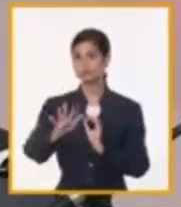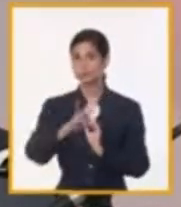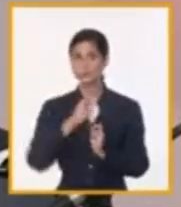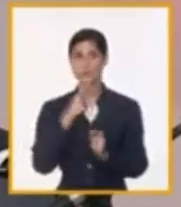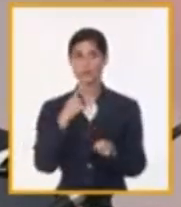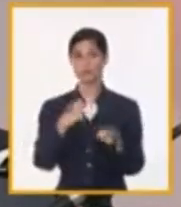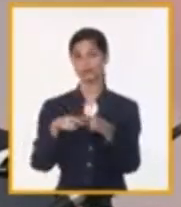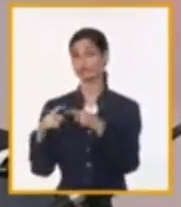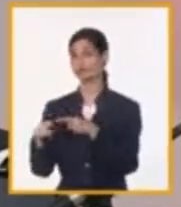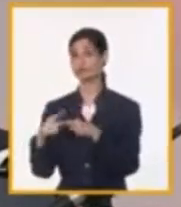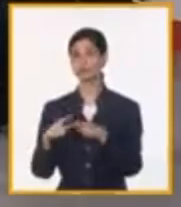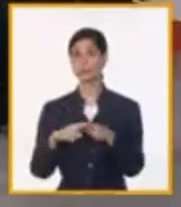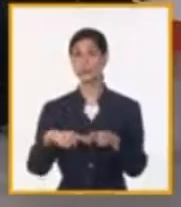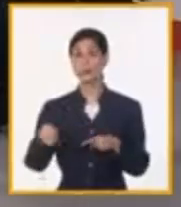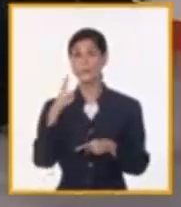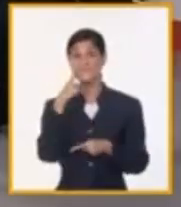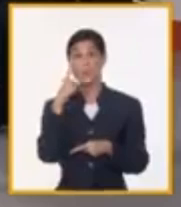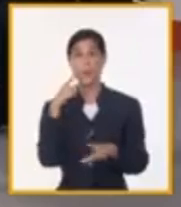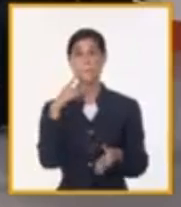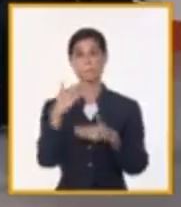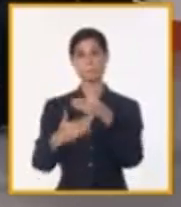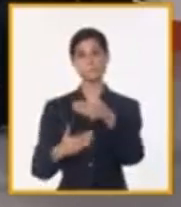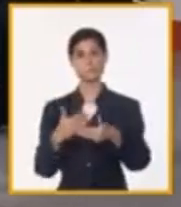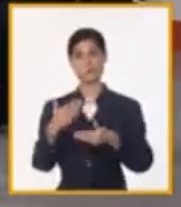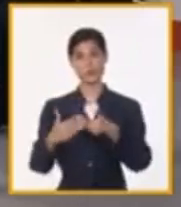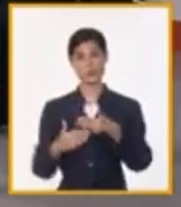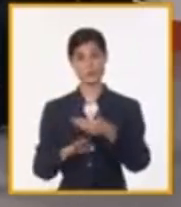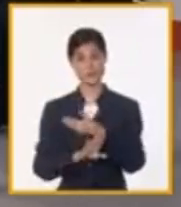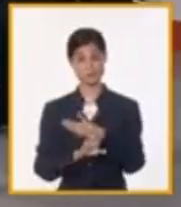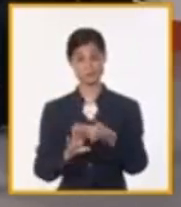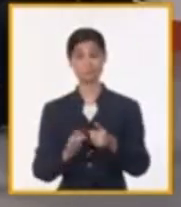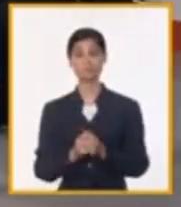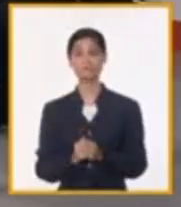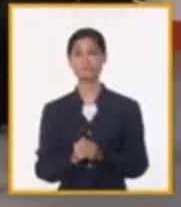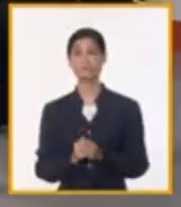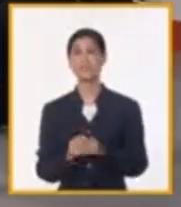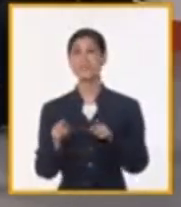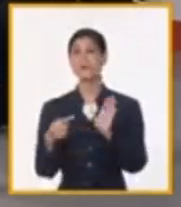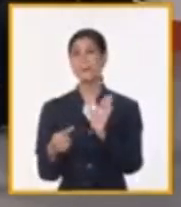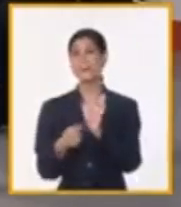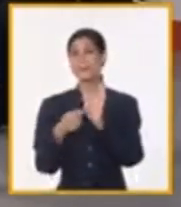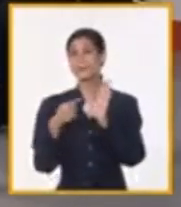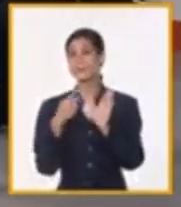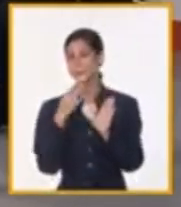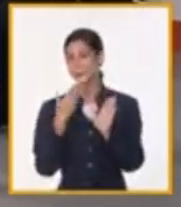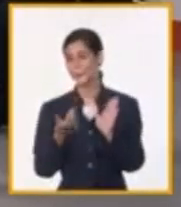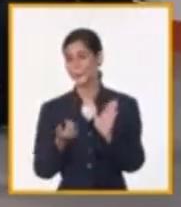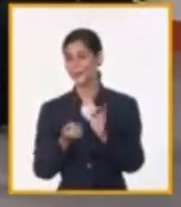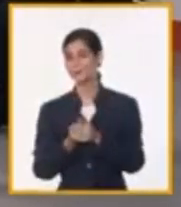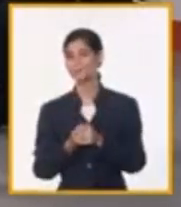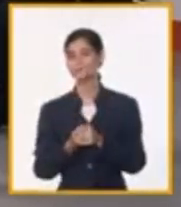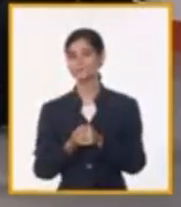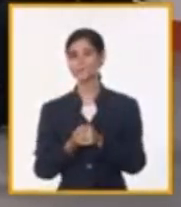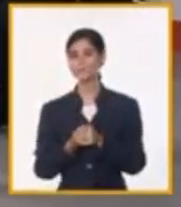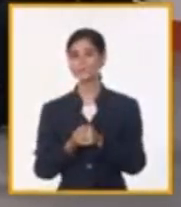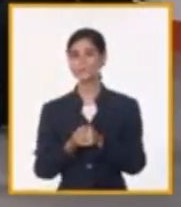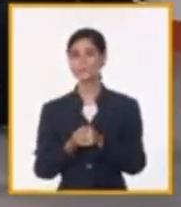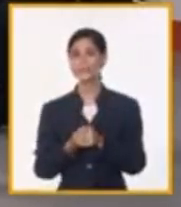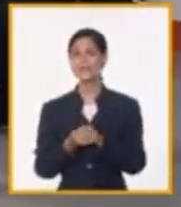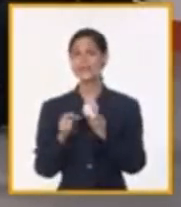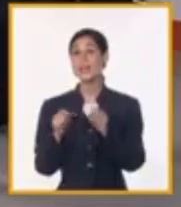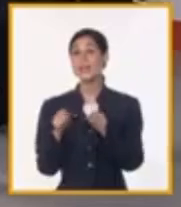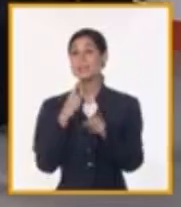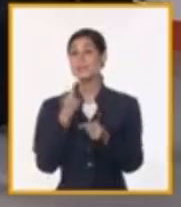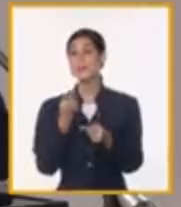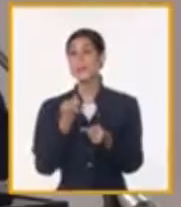todo los estadounidenses de la base hay un dato aquí sobre la base de manta que me gustaría traer si me permites 30 segundos el